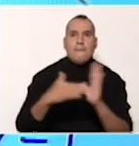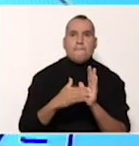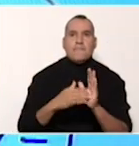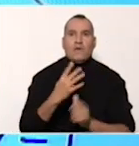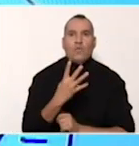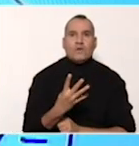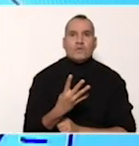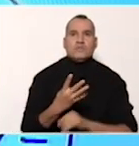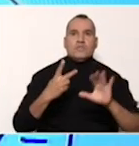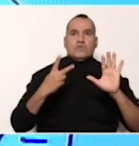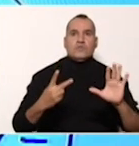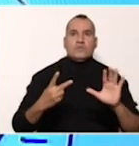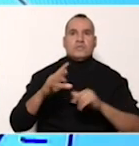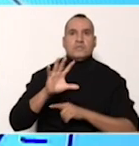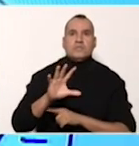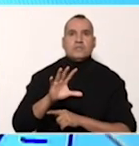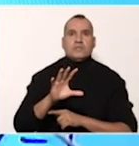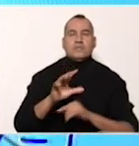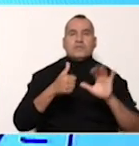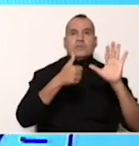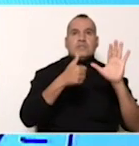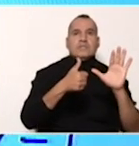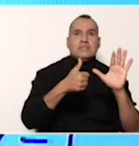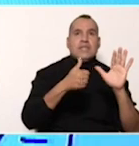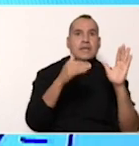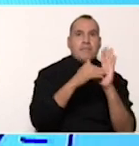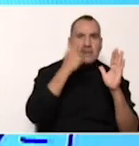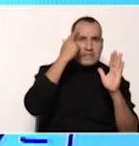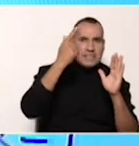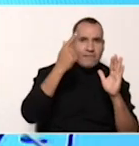6.475. El 6 ocupa las unidades de 1000,